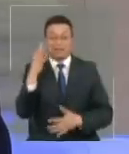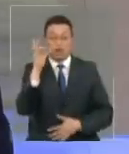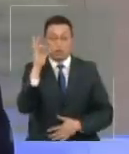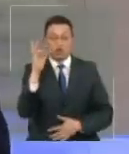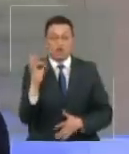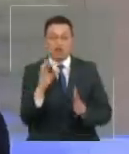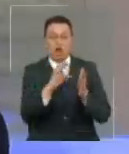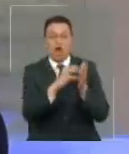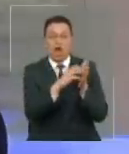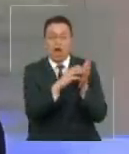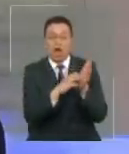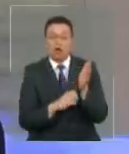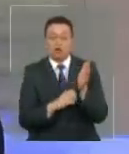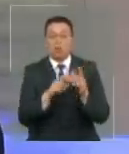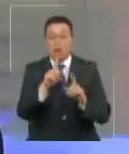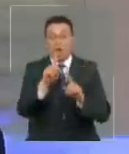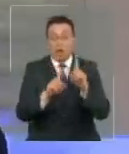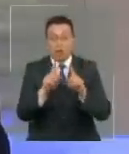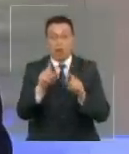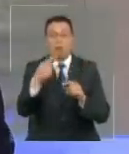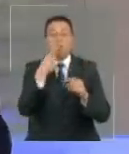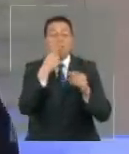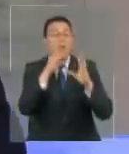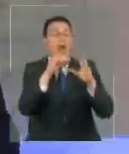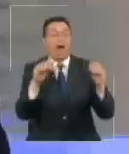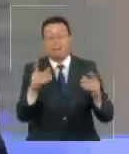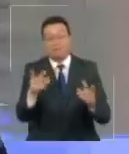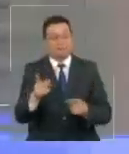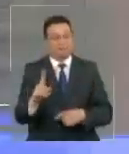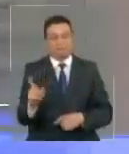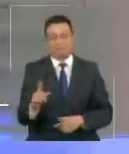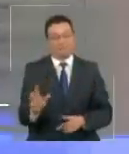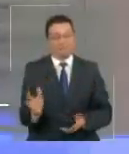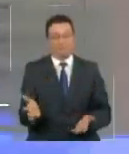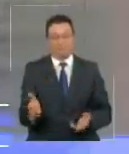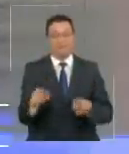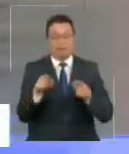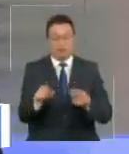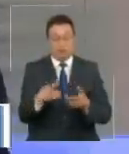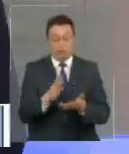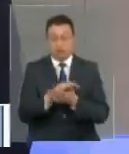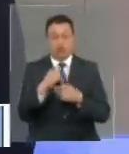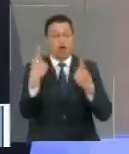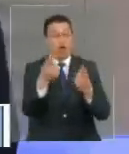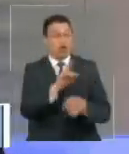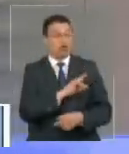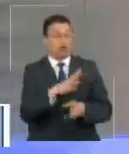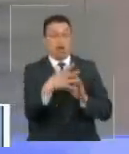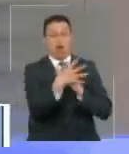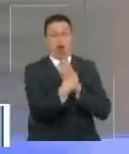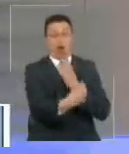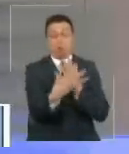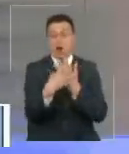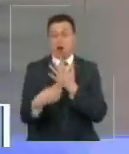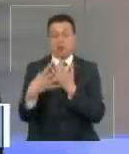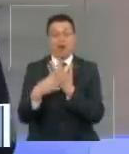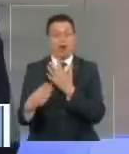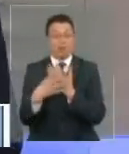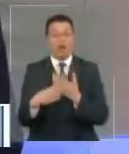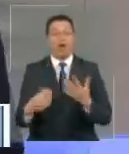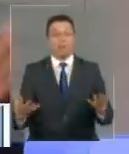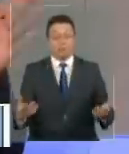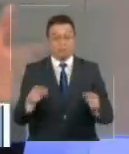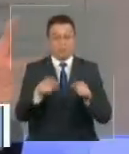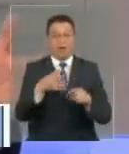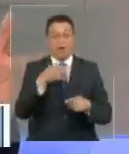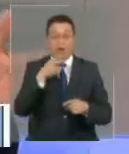95%, esto, para algunos, es populismo. Nosotros creemos que hoy día una medida que está copiando todo Chile, una medida que inmediatamente, y que además